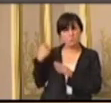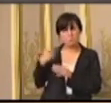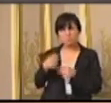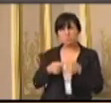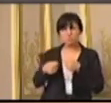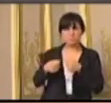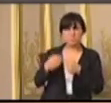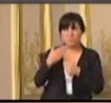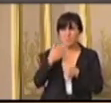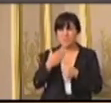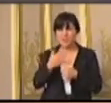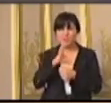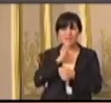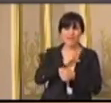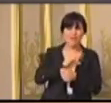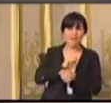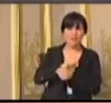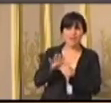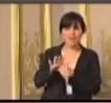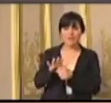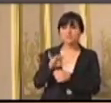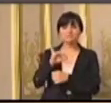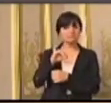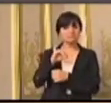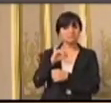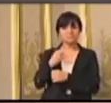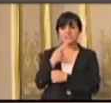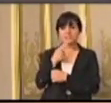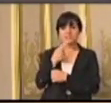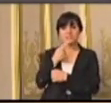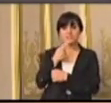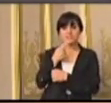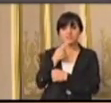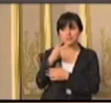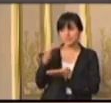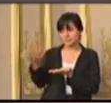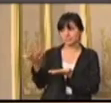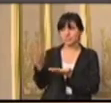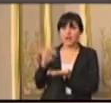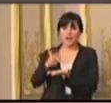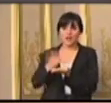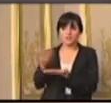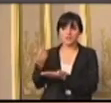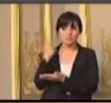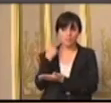eficiente frente a una política nacional de salud